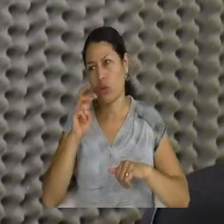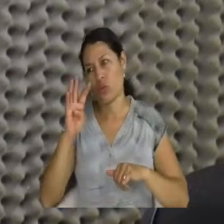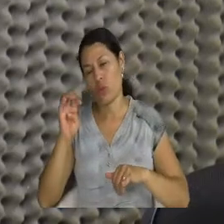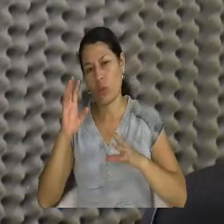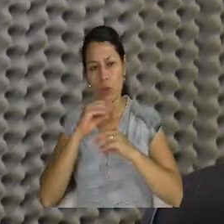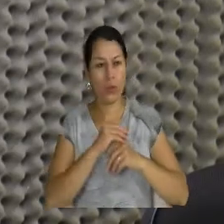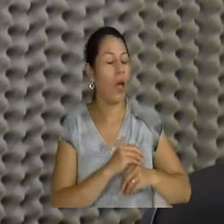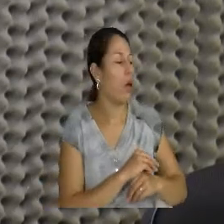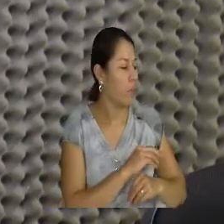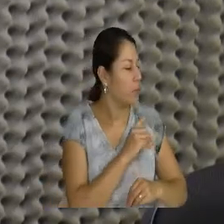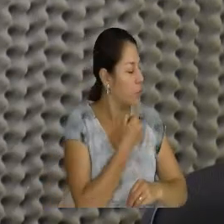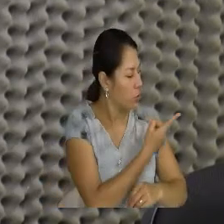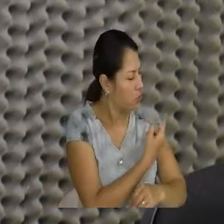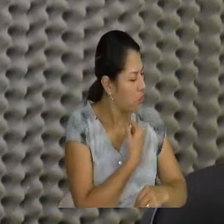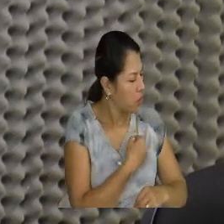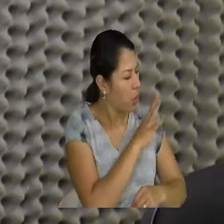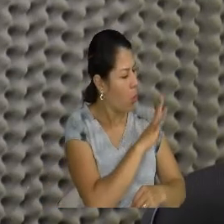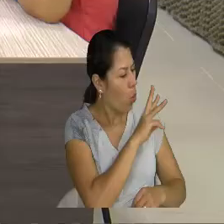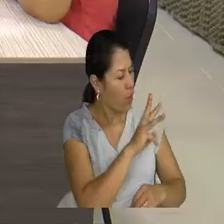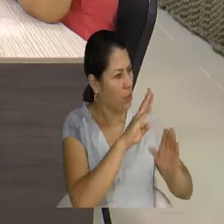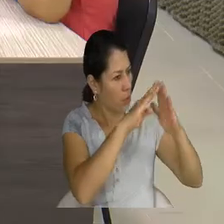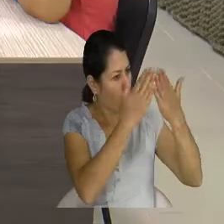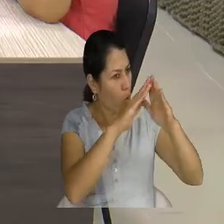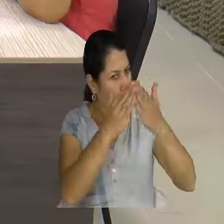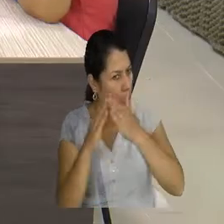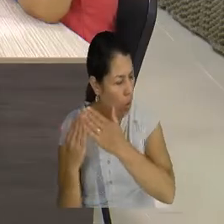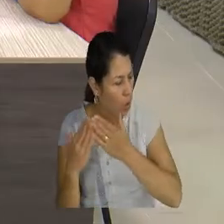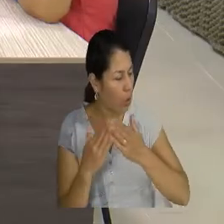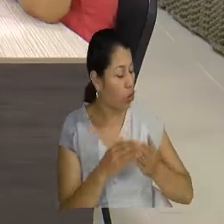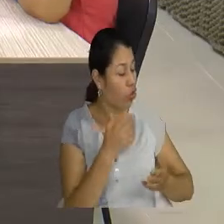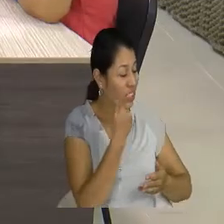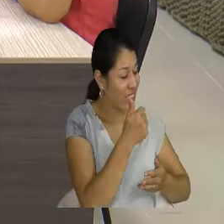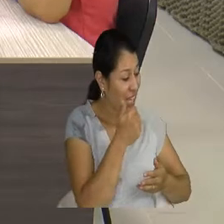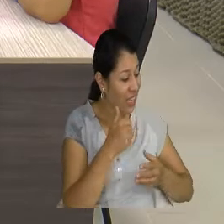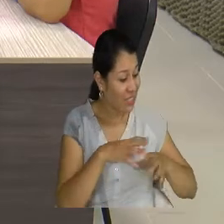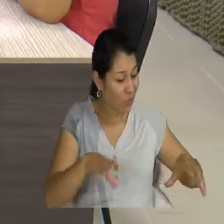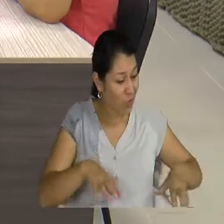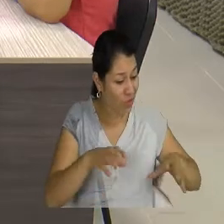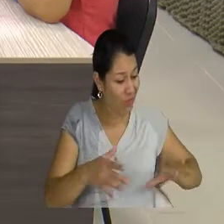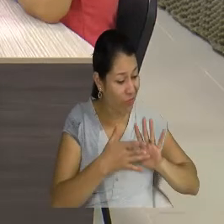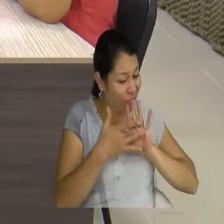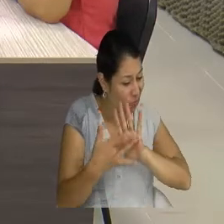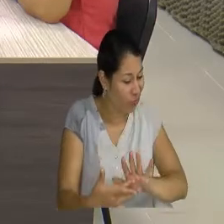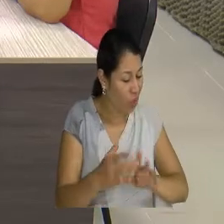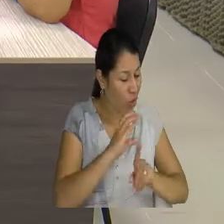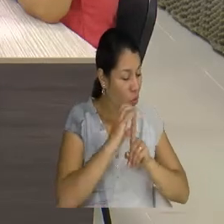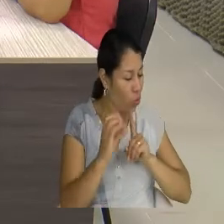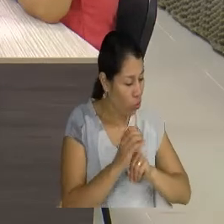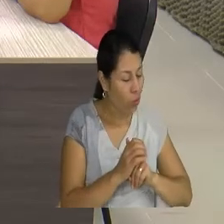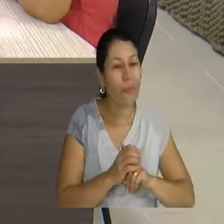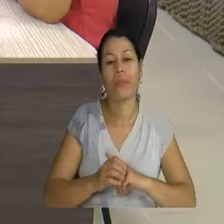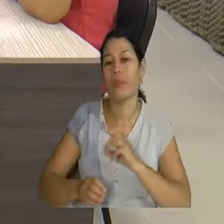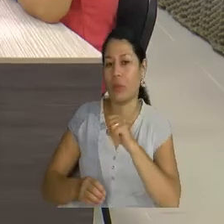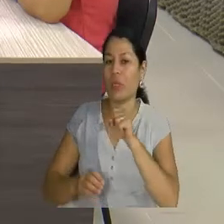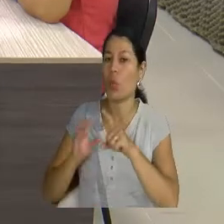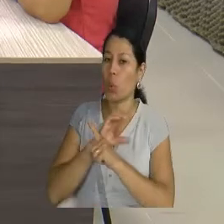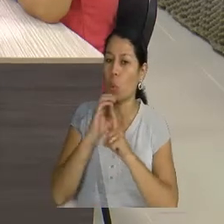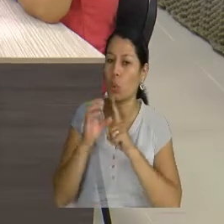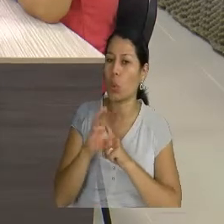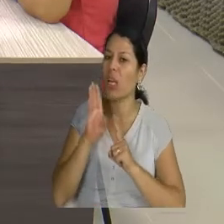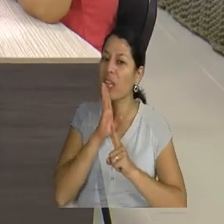10 actos especiales o actos culturales. Los culturales son escuelas de teatro